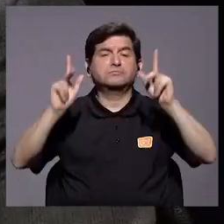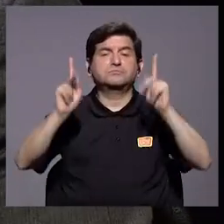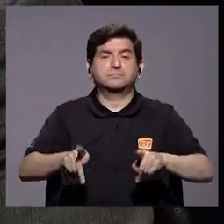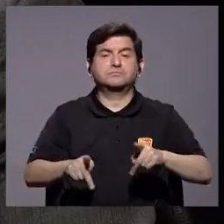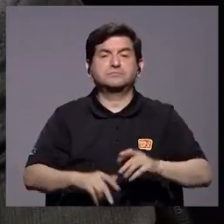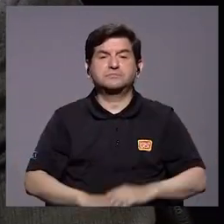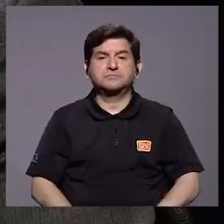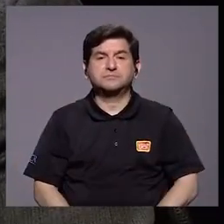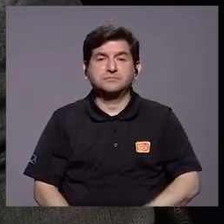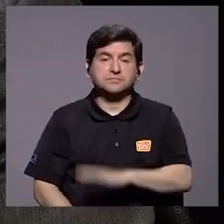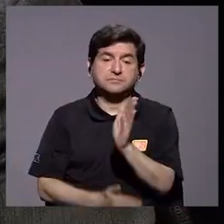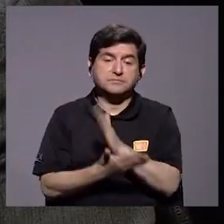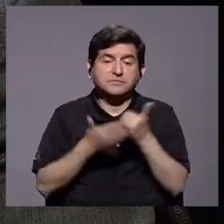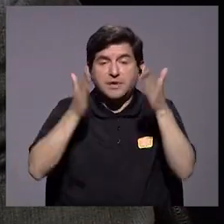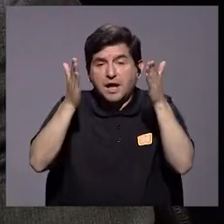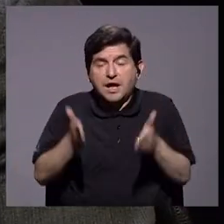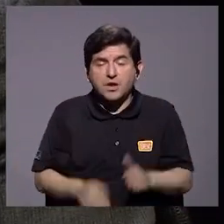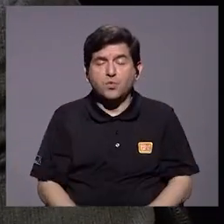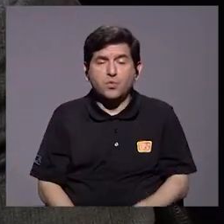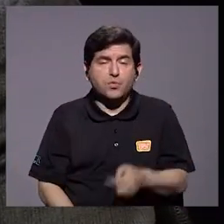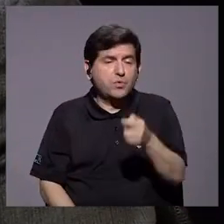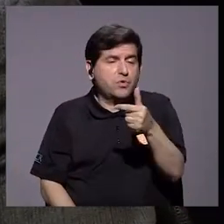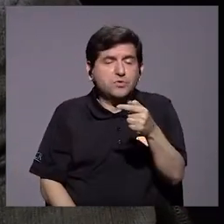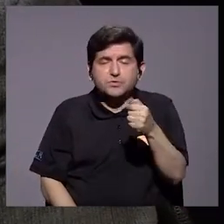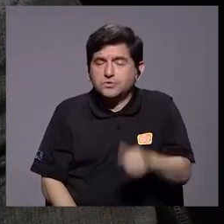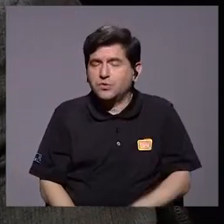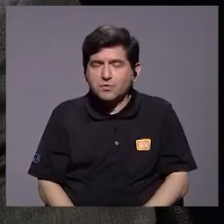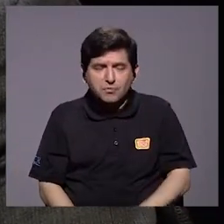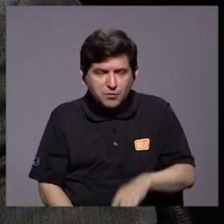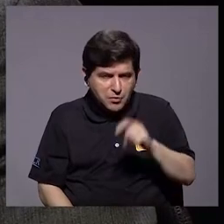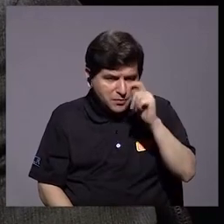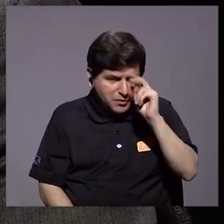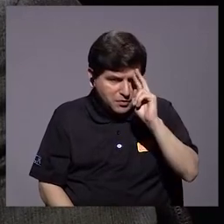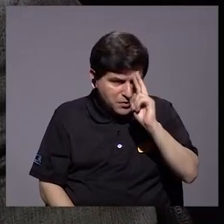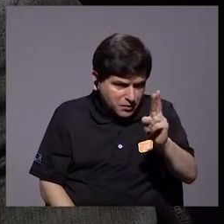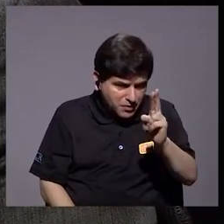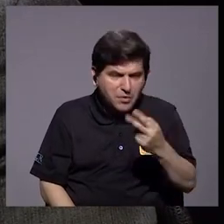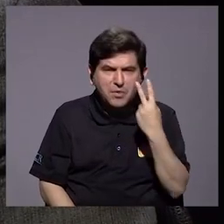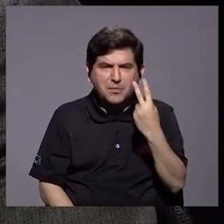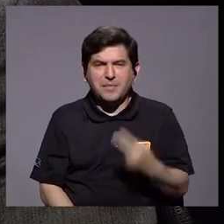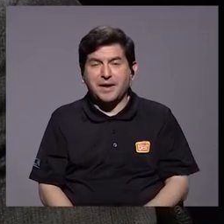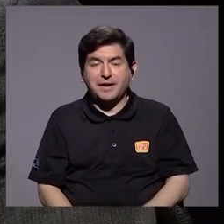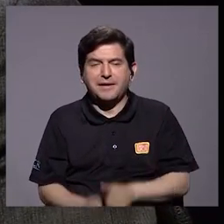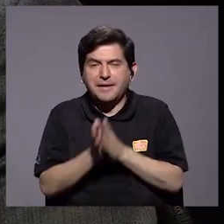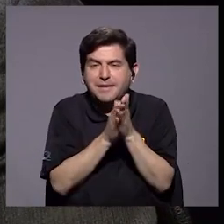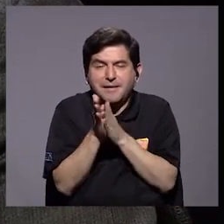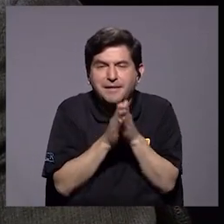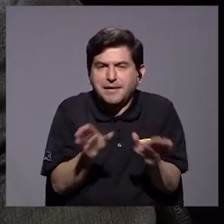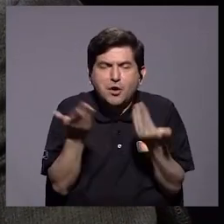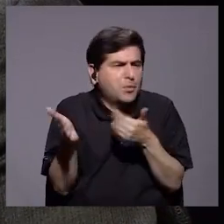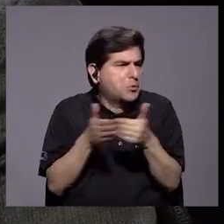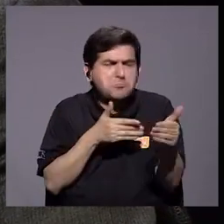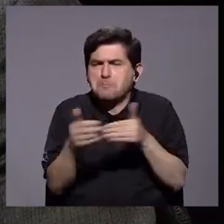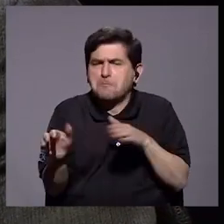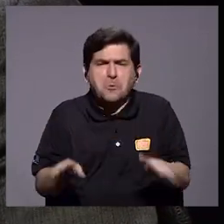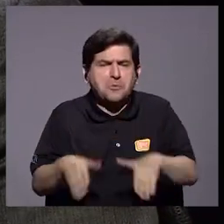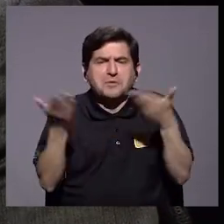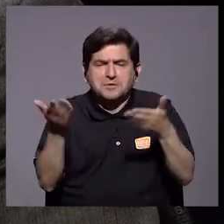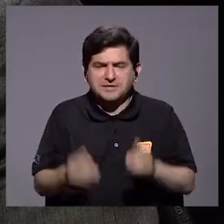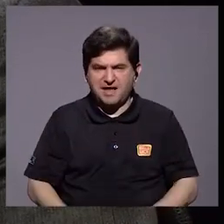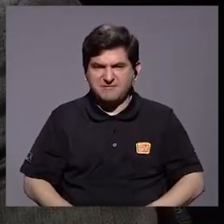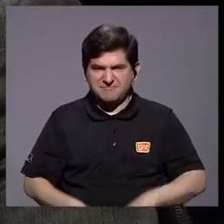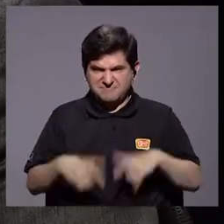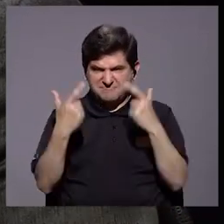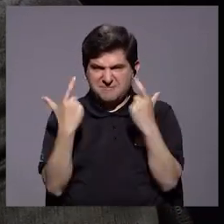gente y algunos con poco escrúpulos se han metido ahí viendo a ver que pueden obtener a toda costa de